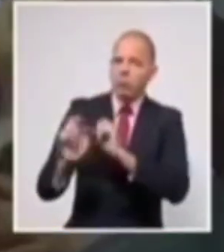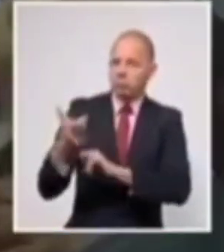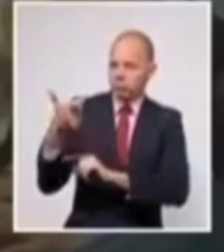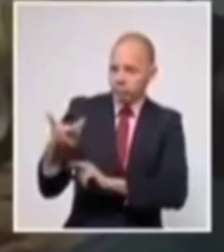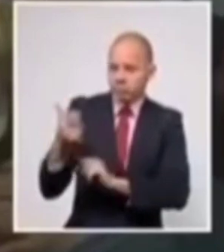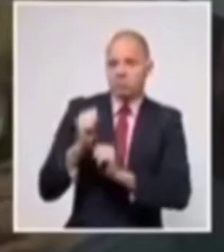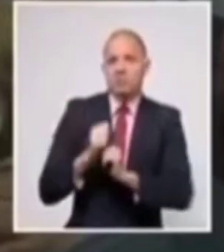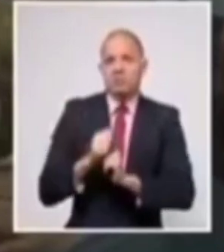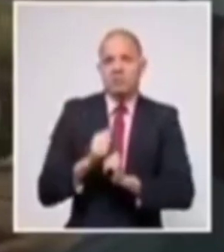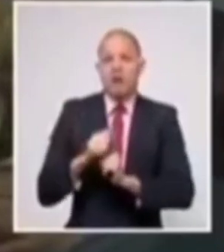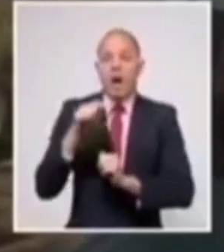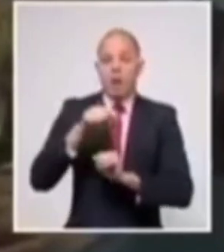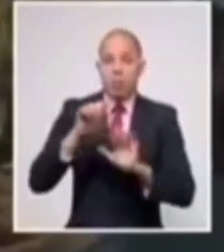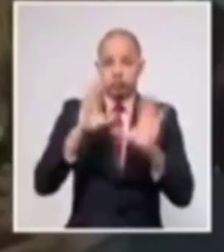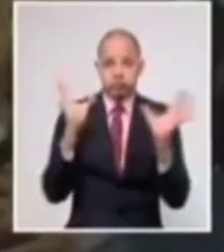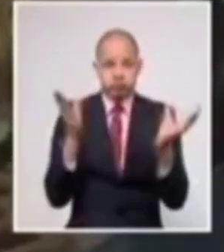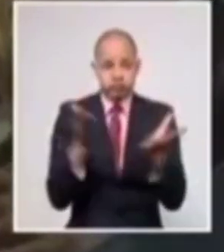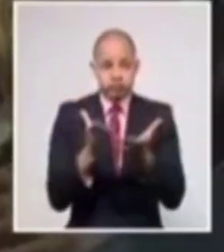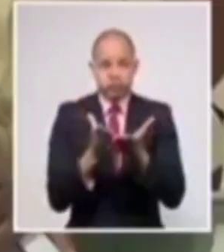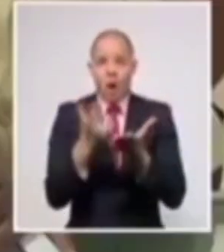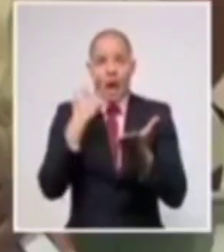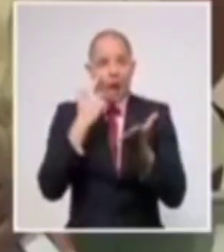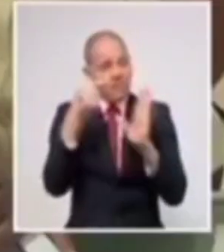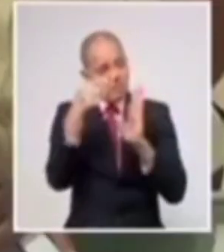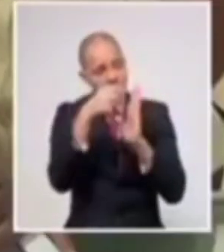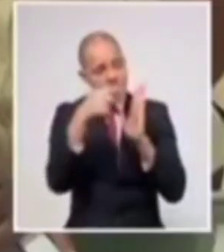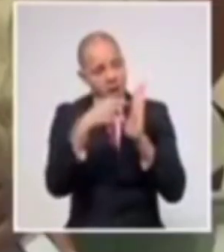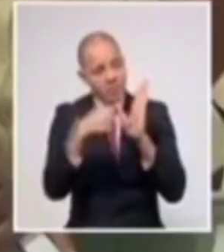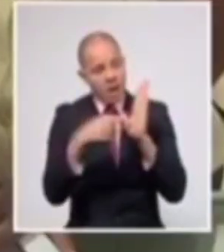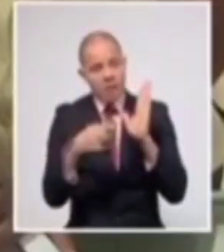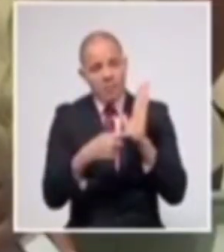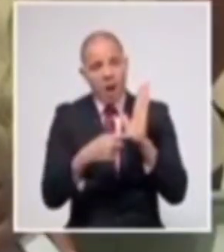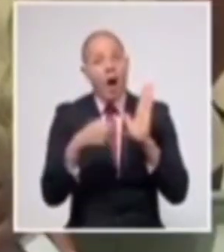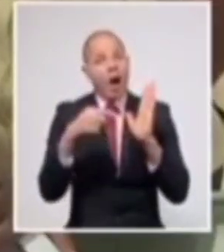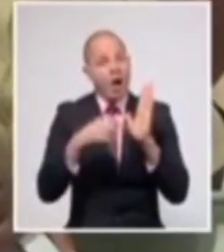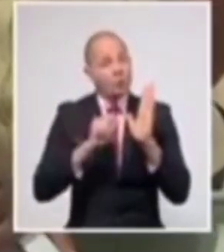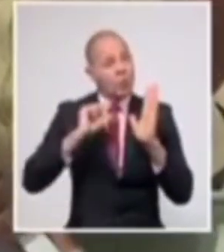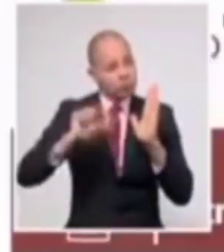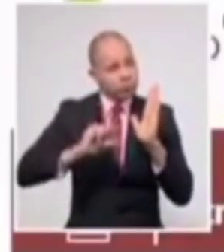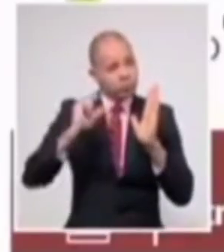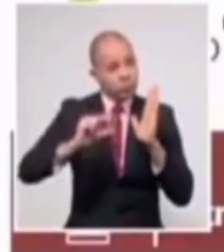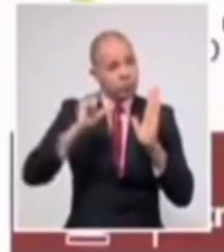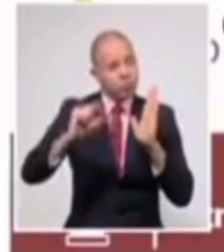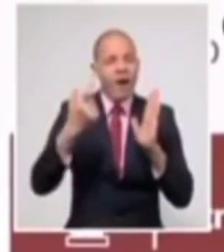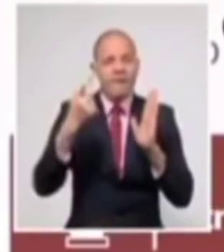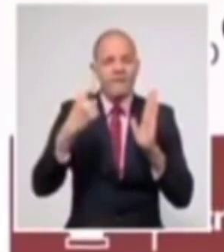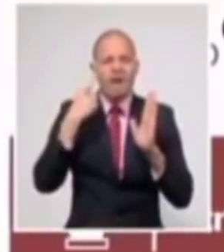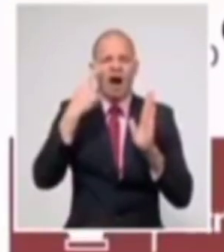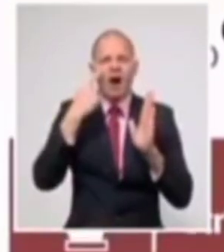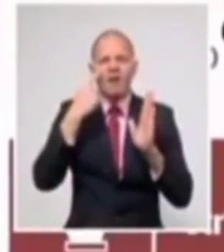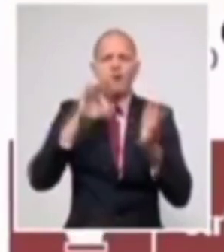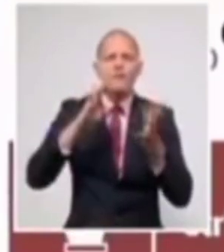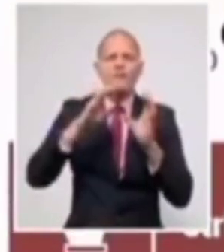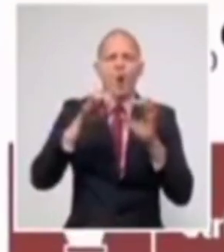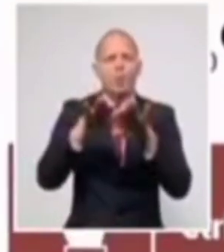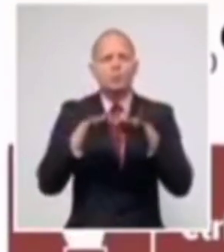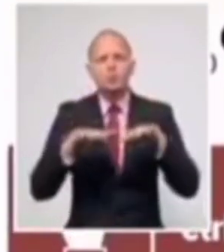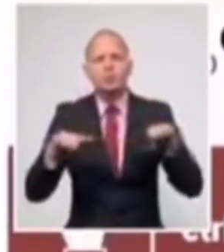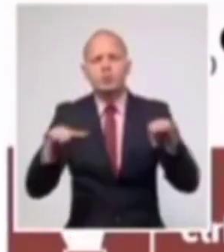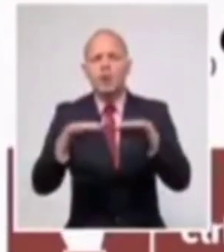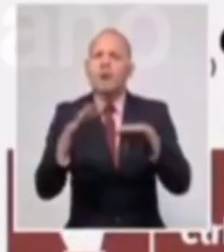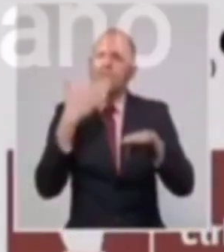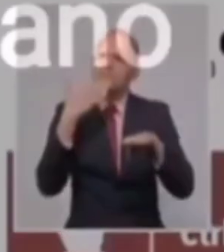llamado a potenciar la superación de todos los actores involucrados en convertir este entorno ideal en lo más real posible